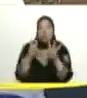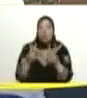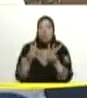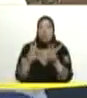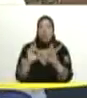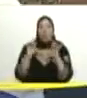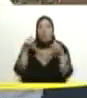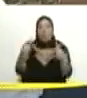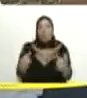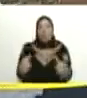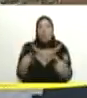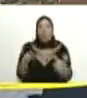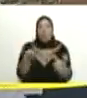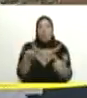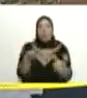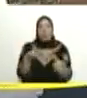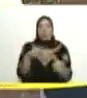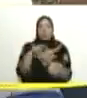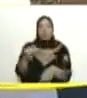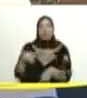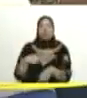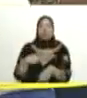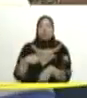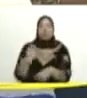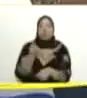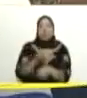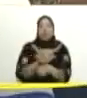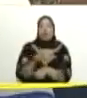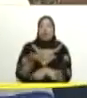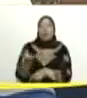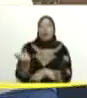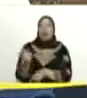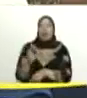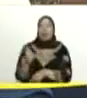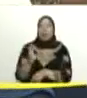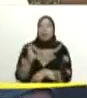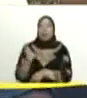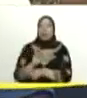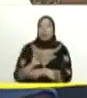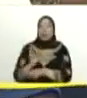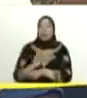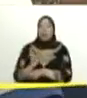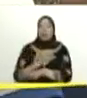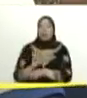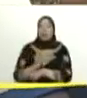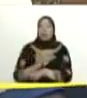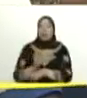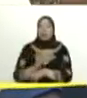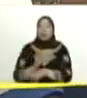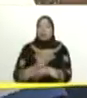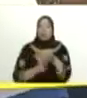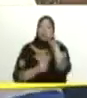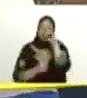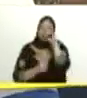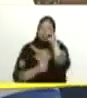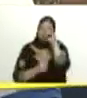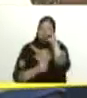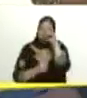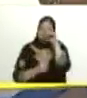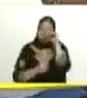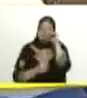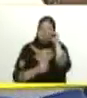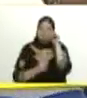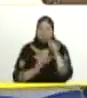hizo el lanzamiento, eso es como está hablando con usted acá. Cayendo y corriendo, ¿ves? Cayendo y corriendo, eso fue. Bueno, y ahí